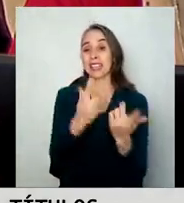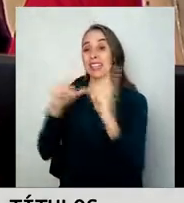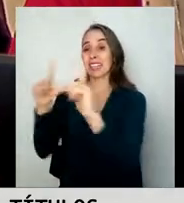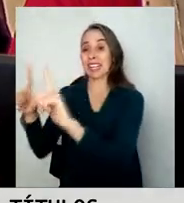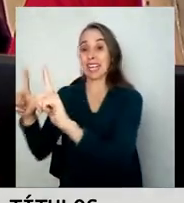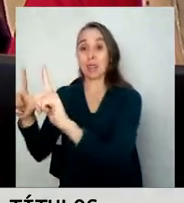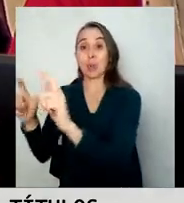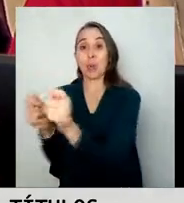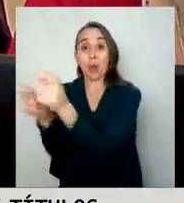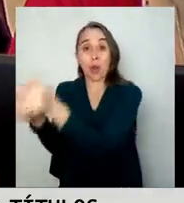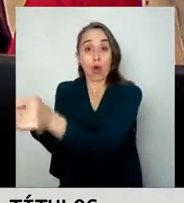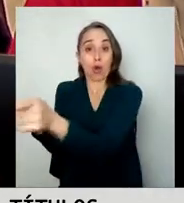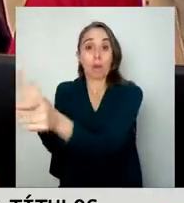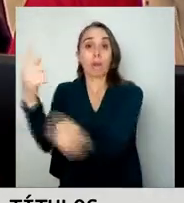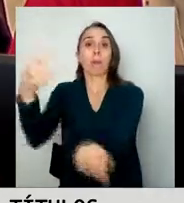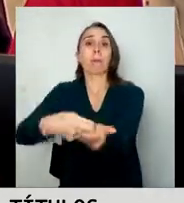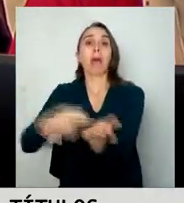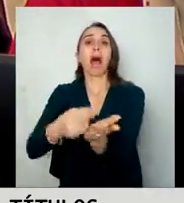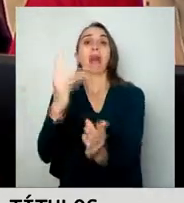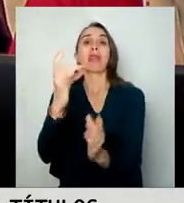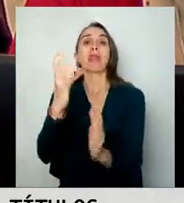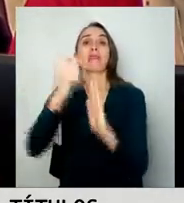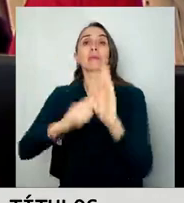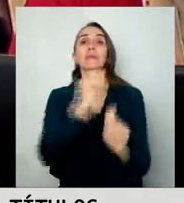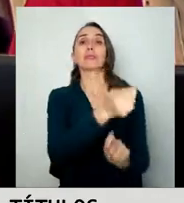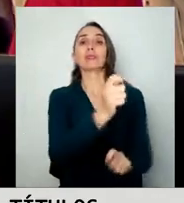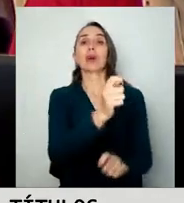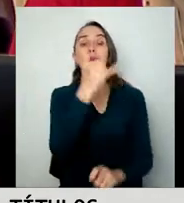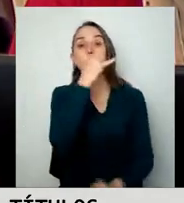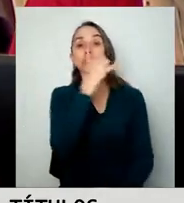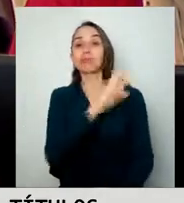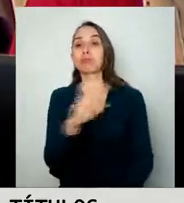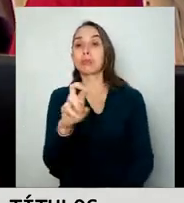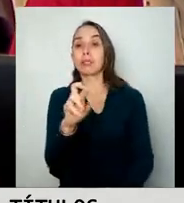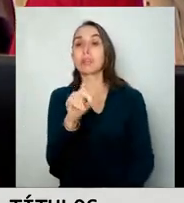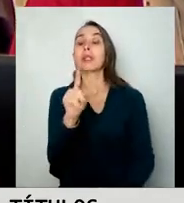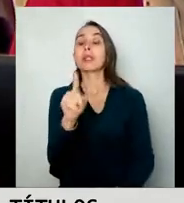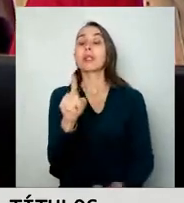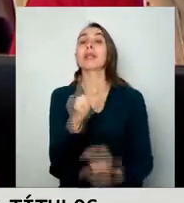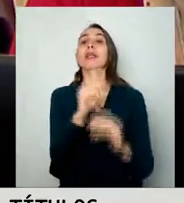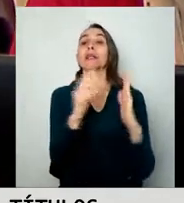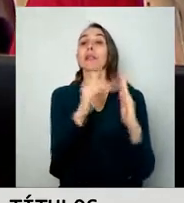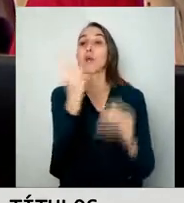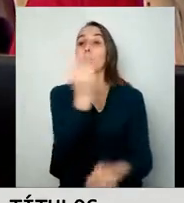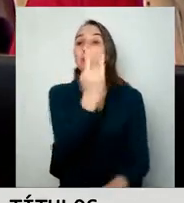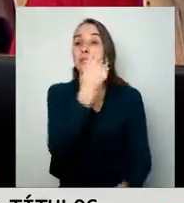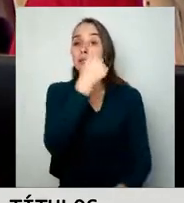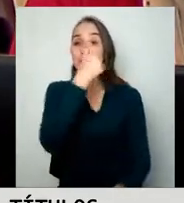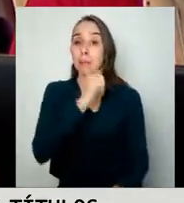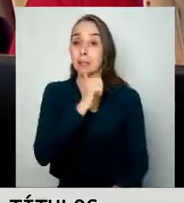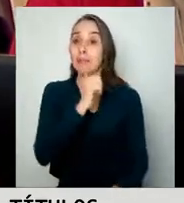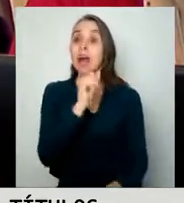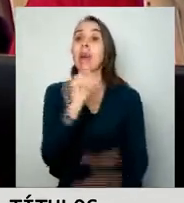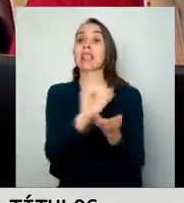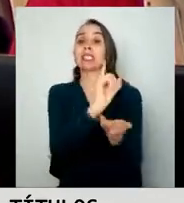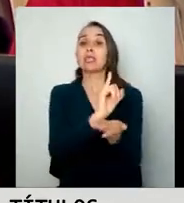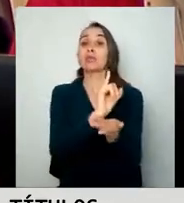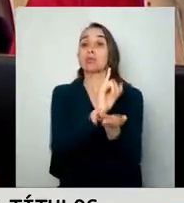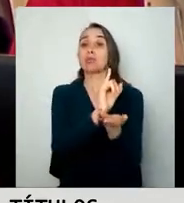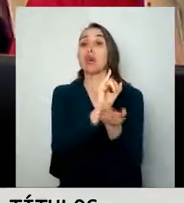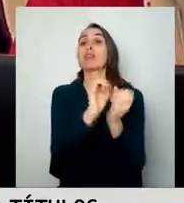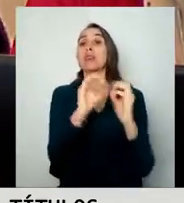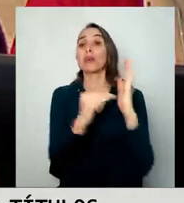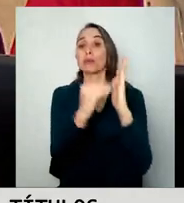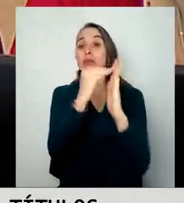esta lógica mercantil la han ejercido las casas de estudio privadas pero también algunas pertenecientes al consejo de